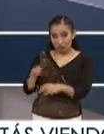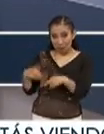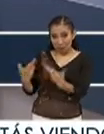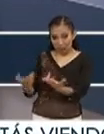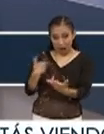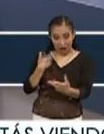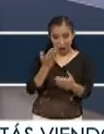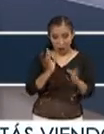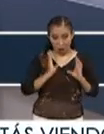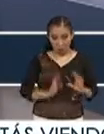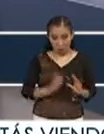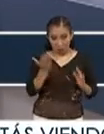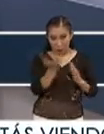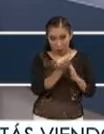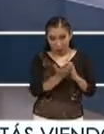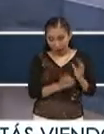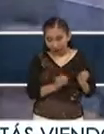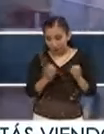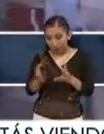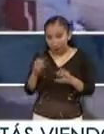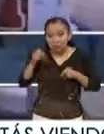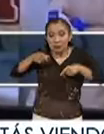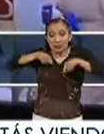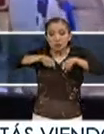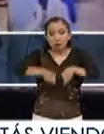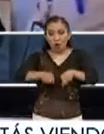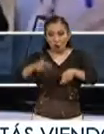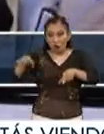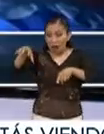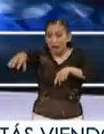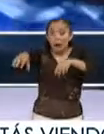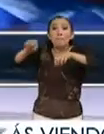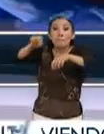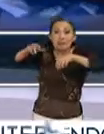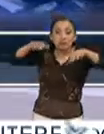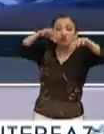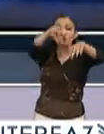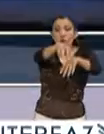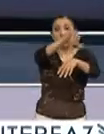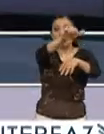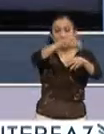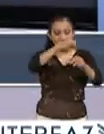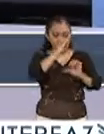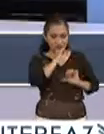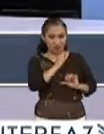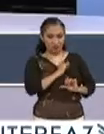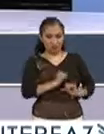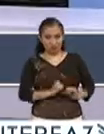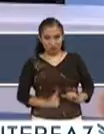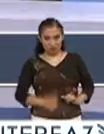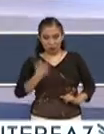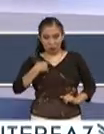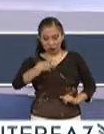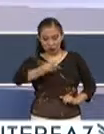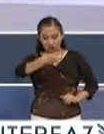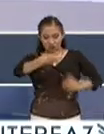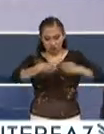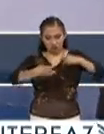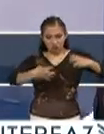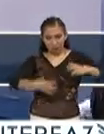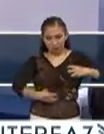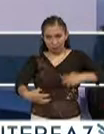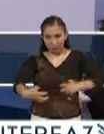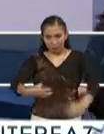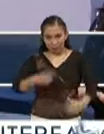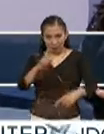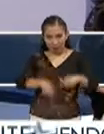receptores, lo que se hace es como a la par ir abriendo el cuerpo del receptor y entonces ir abriendo